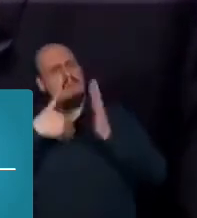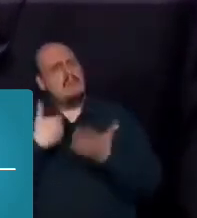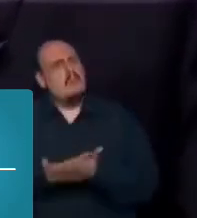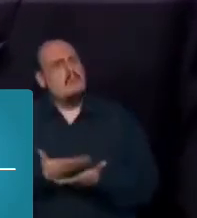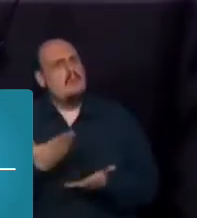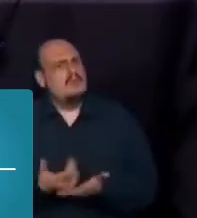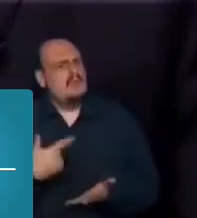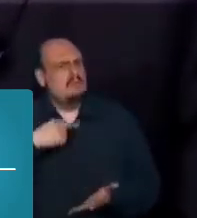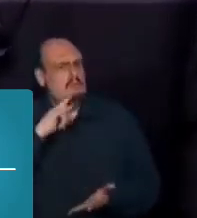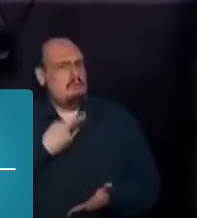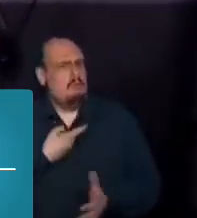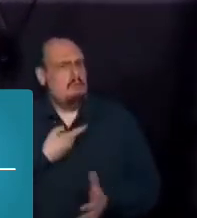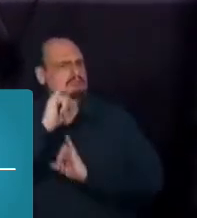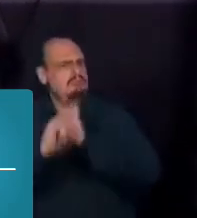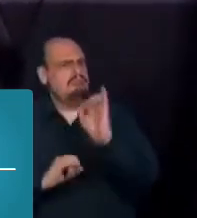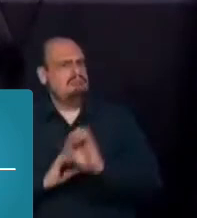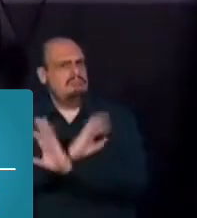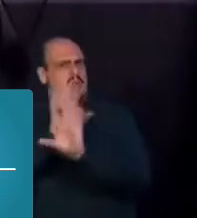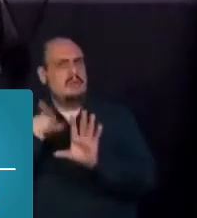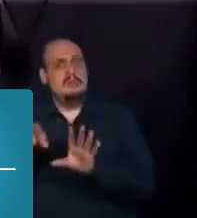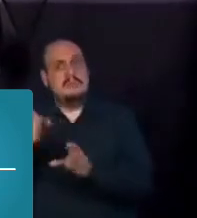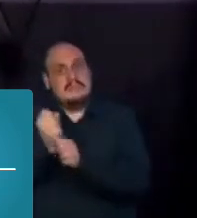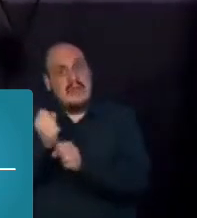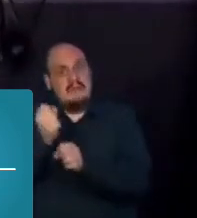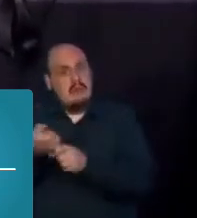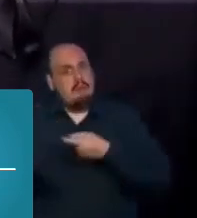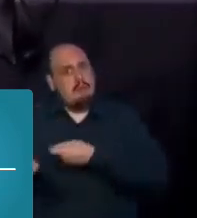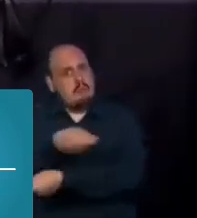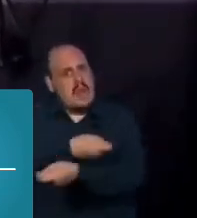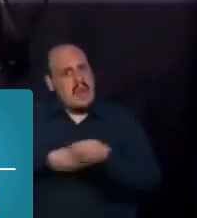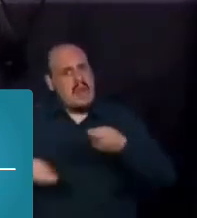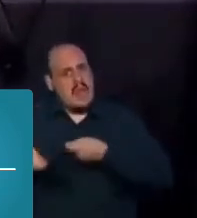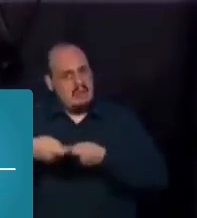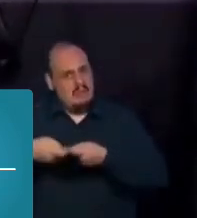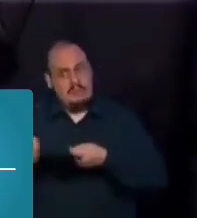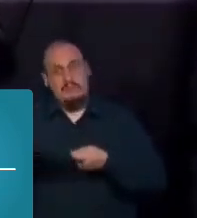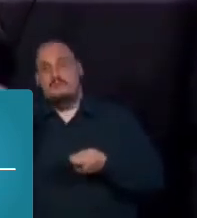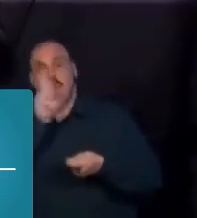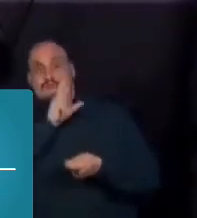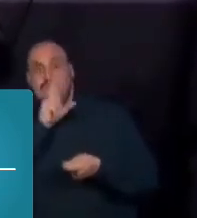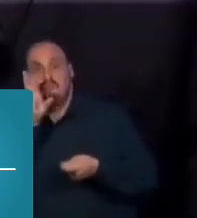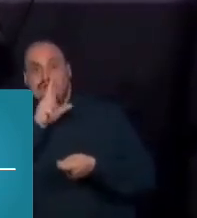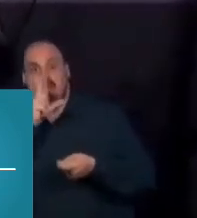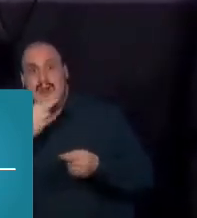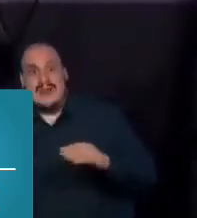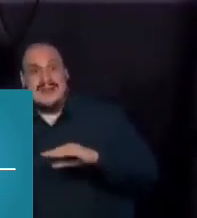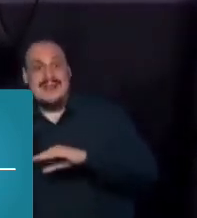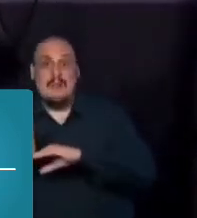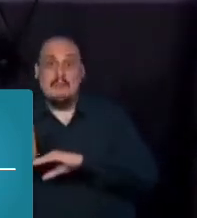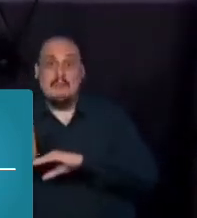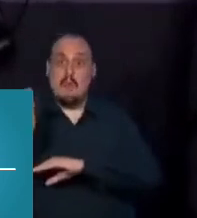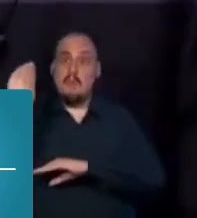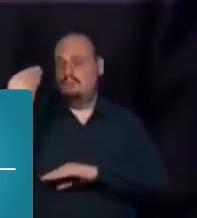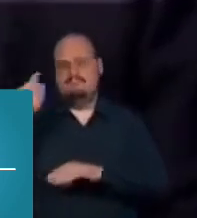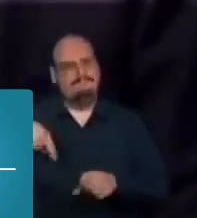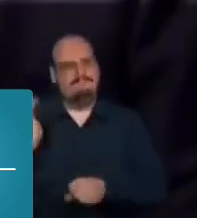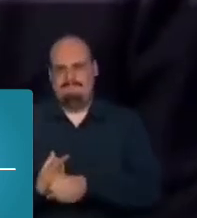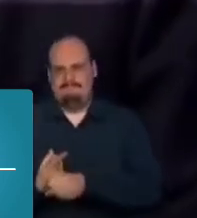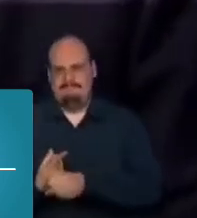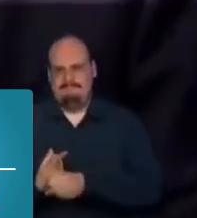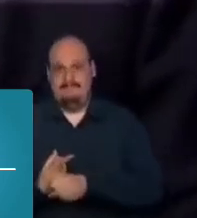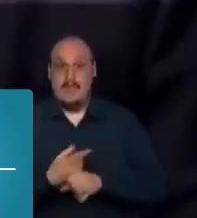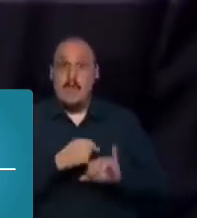en este caso gestión económica y además actual funcionario es candidato a presidente s y por el